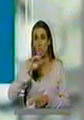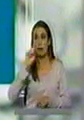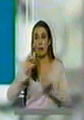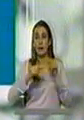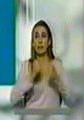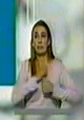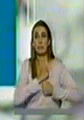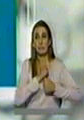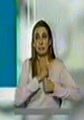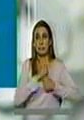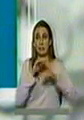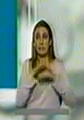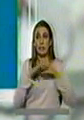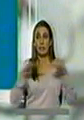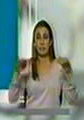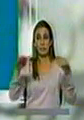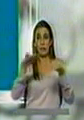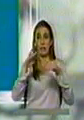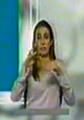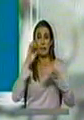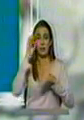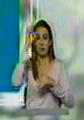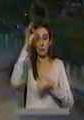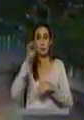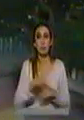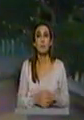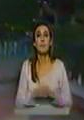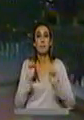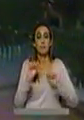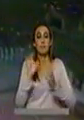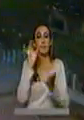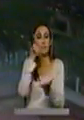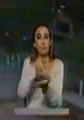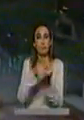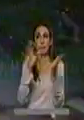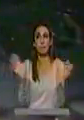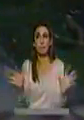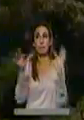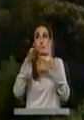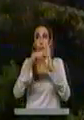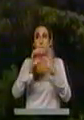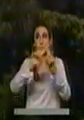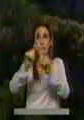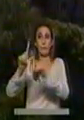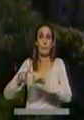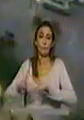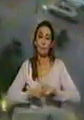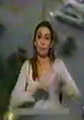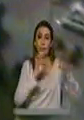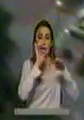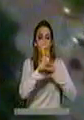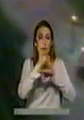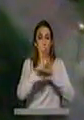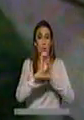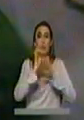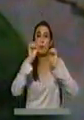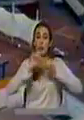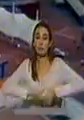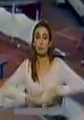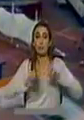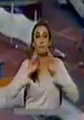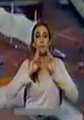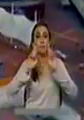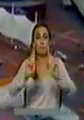Europa, Aerolane y próximamente Air Canada mantengan operaciones en las principales terminales aéreas del Ecuador, con lo cual se refleja